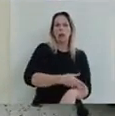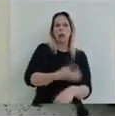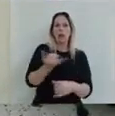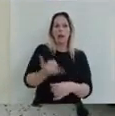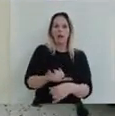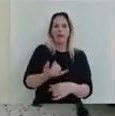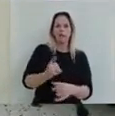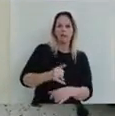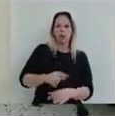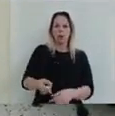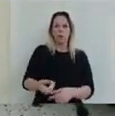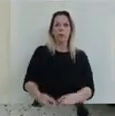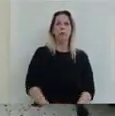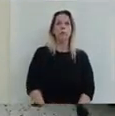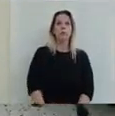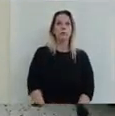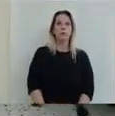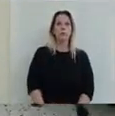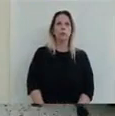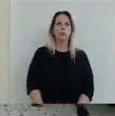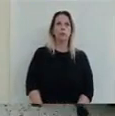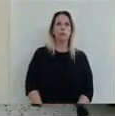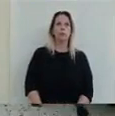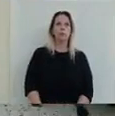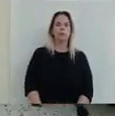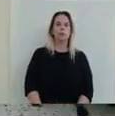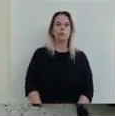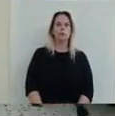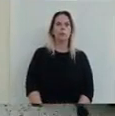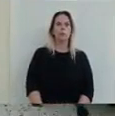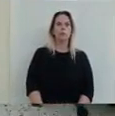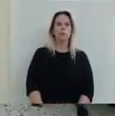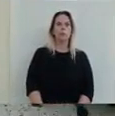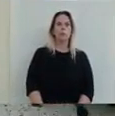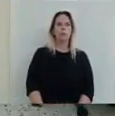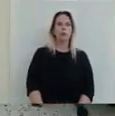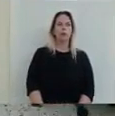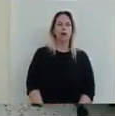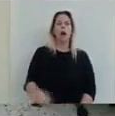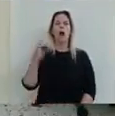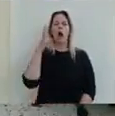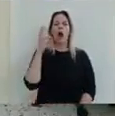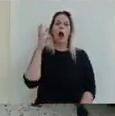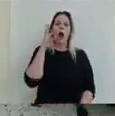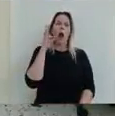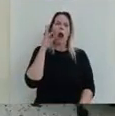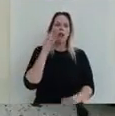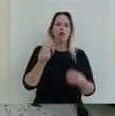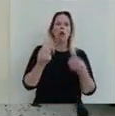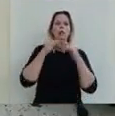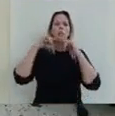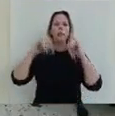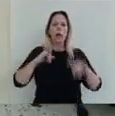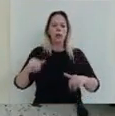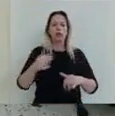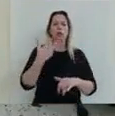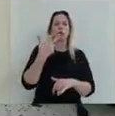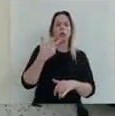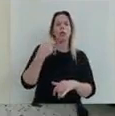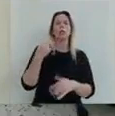de la rendición, digamos, de estos 3 millones de pesos. Concejal Figueredo. Concejal Escúa.